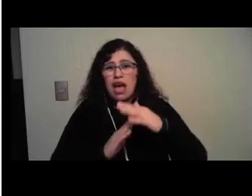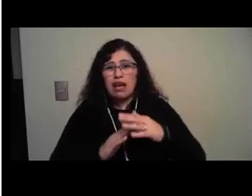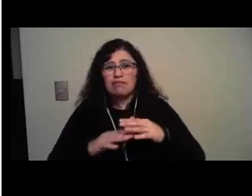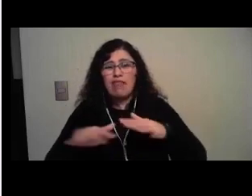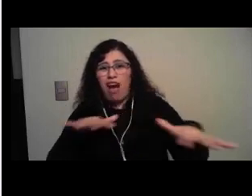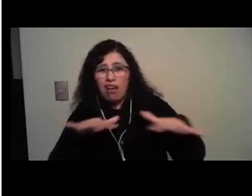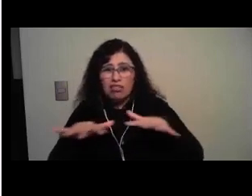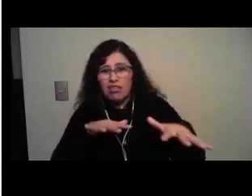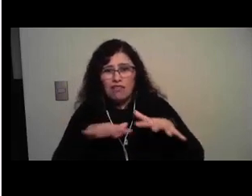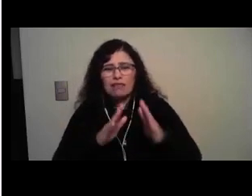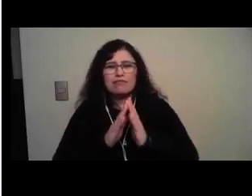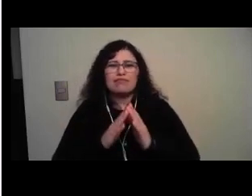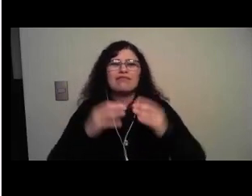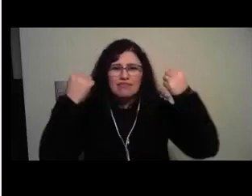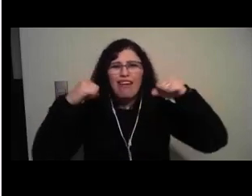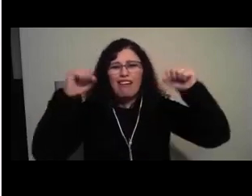¿ya?